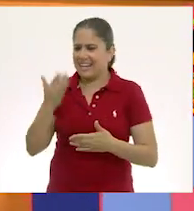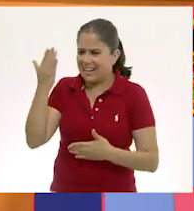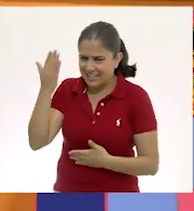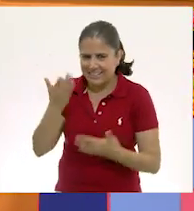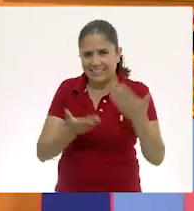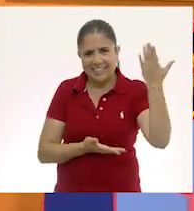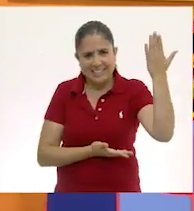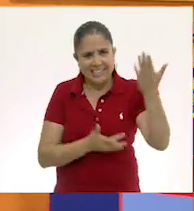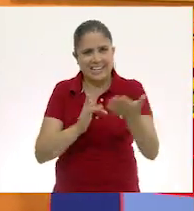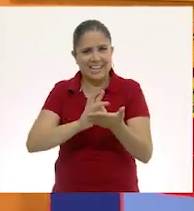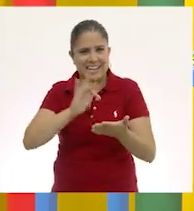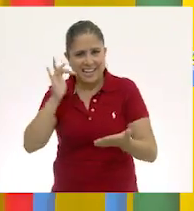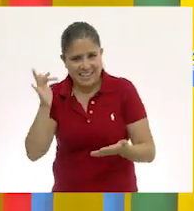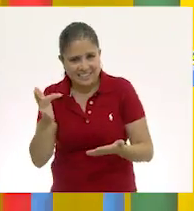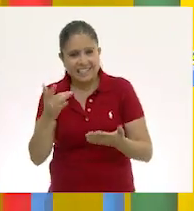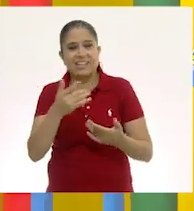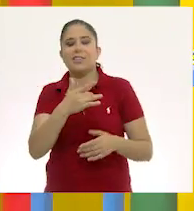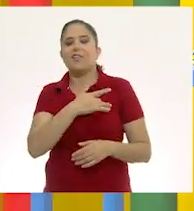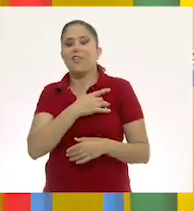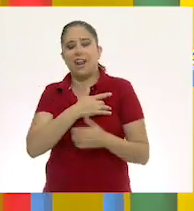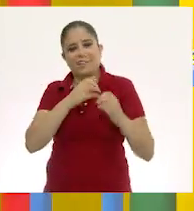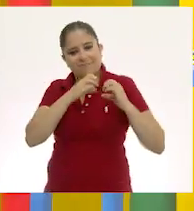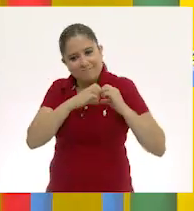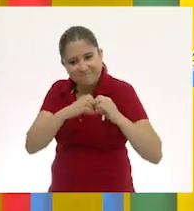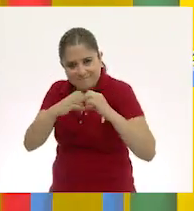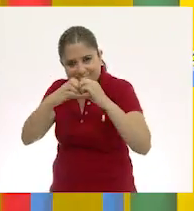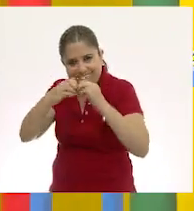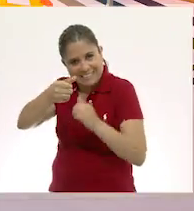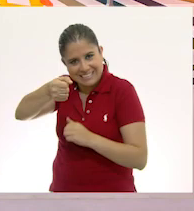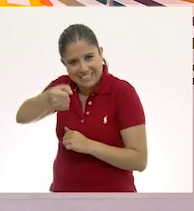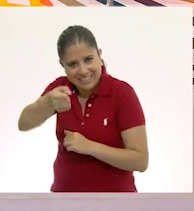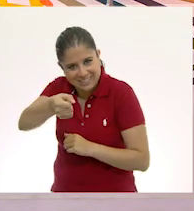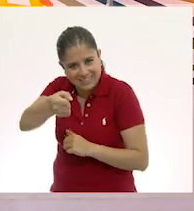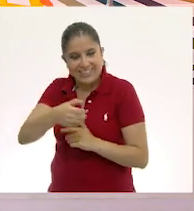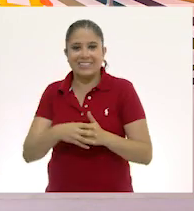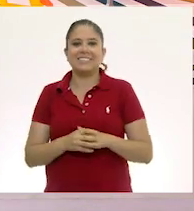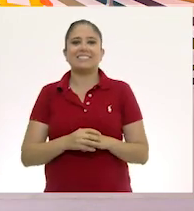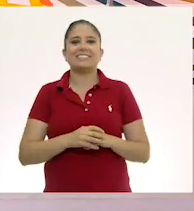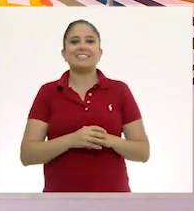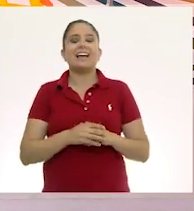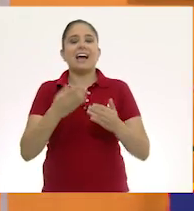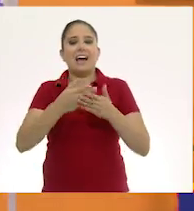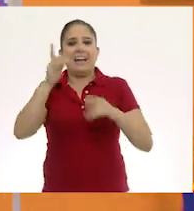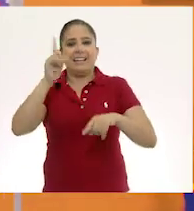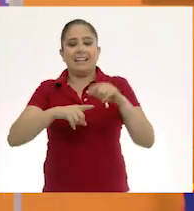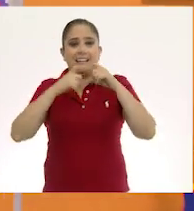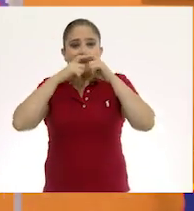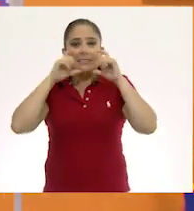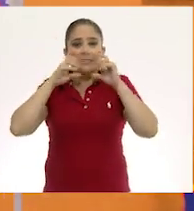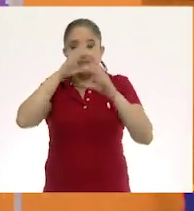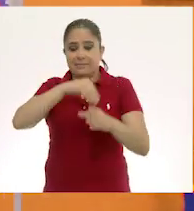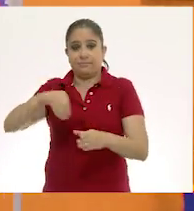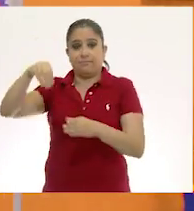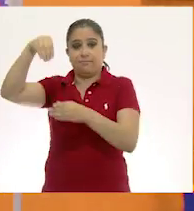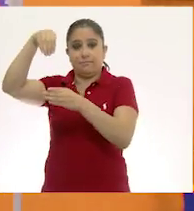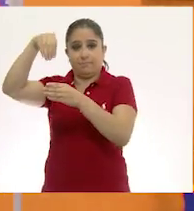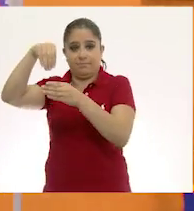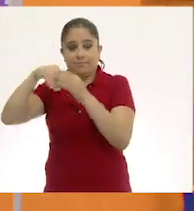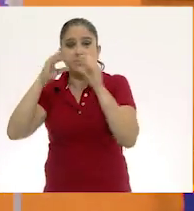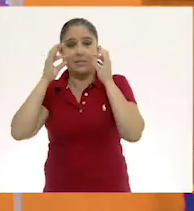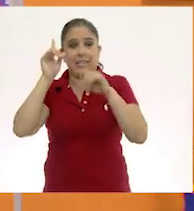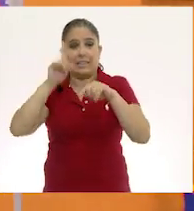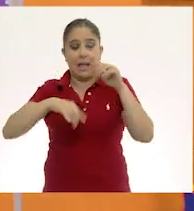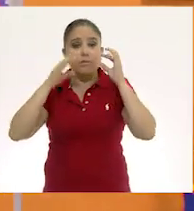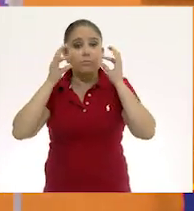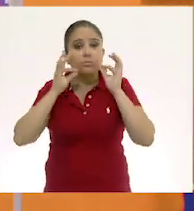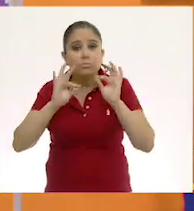gracias. Nos saludamos de corazón a corazón. Oscar, muy bien. Oh. Vamos a quitarnos nuestro tapabocas como debe ser. Yo ya lo hice.